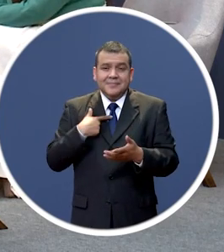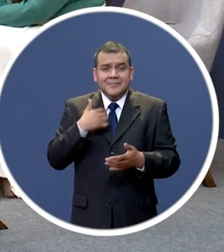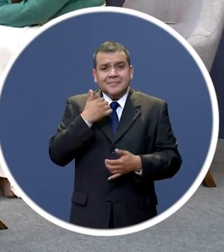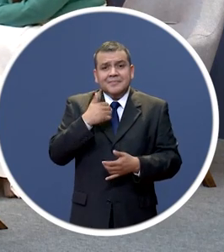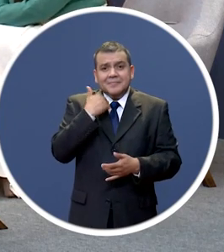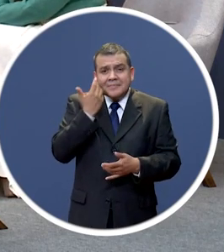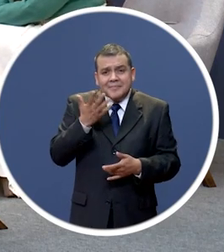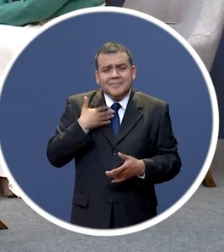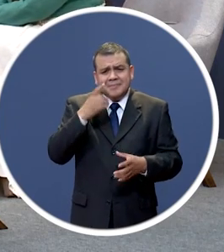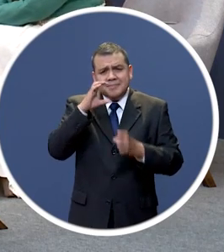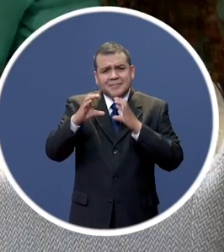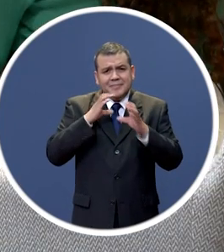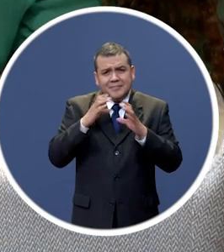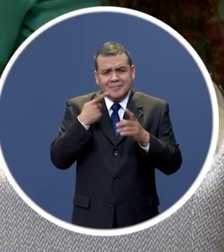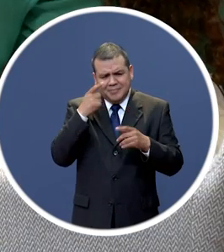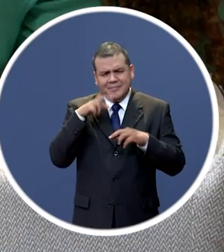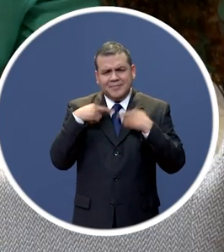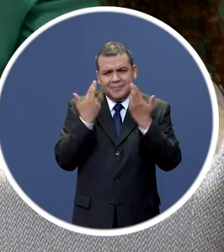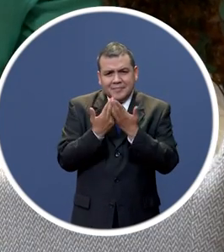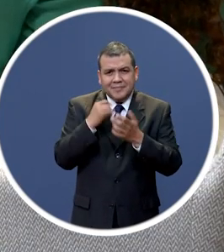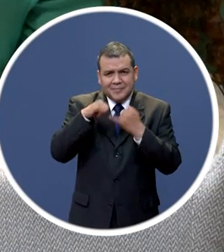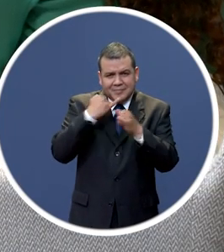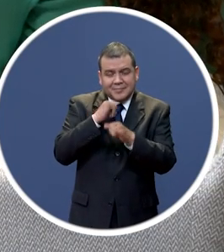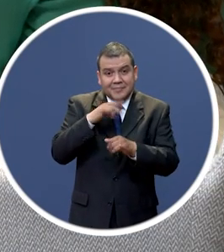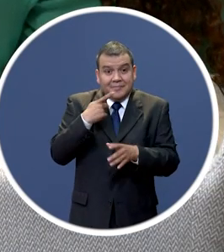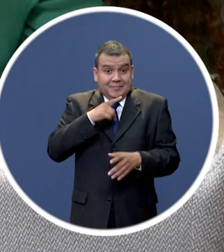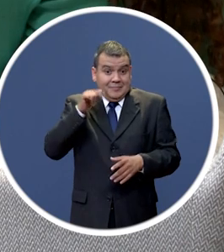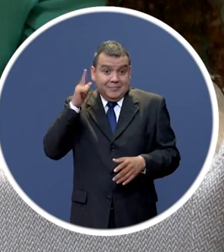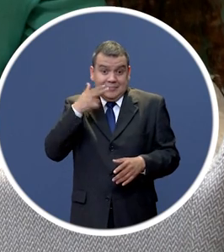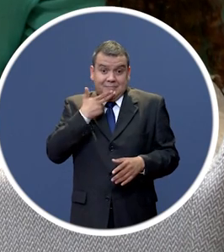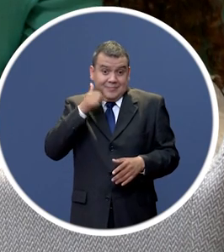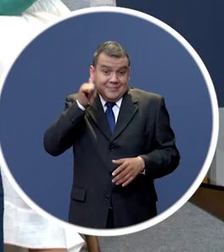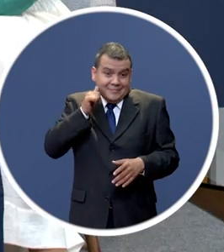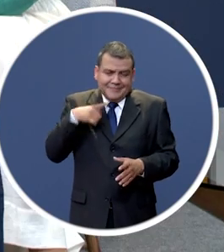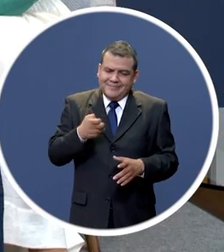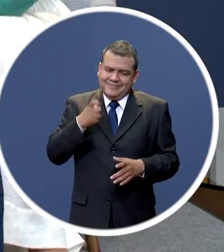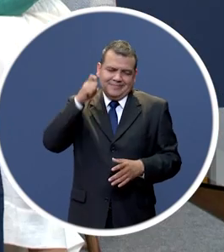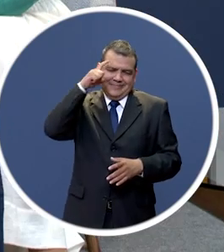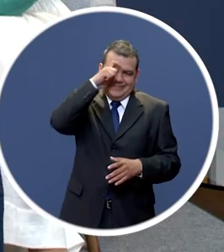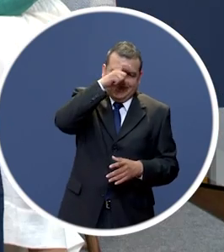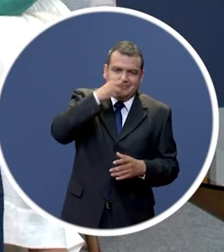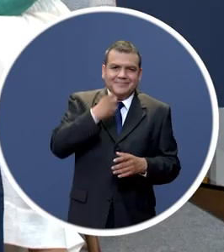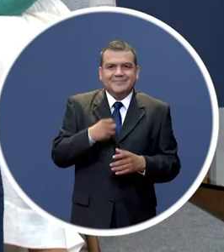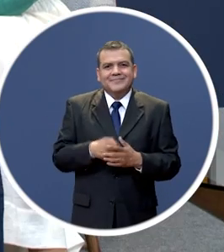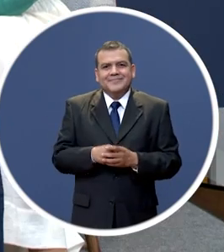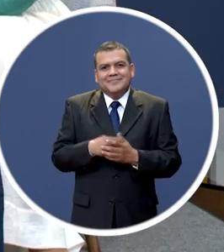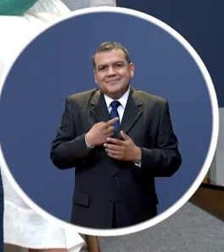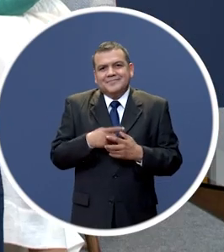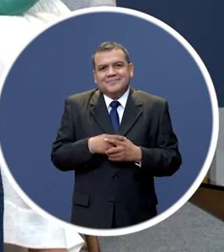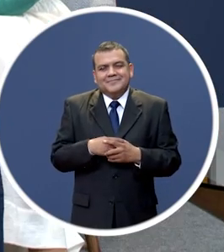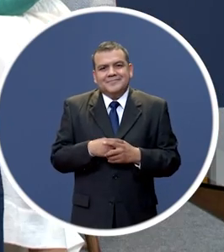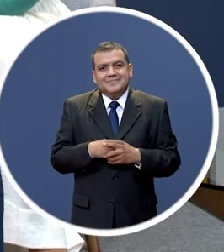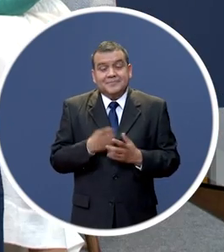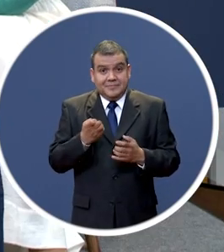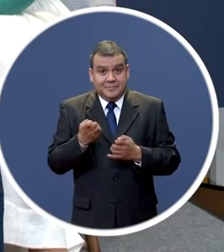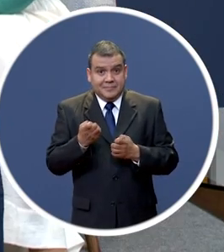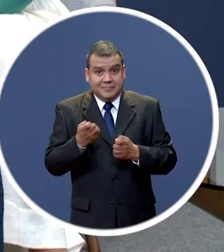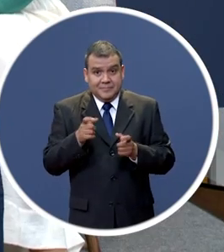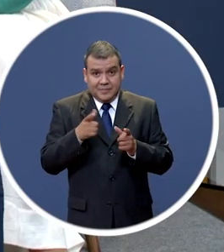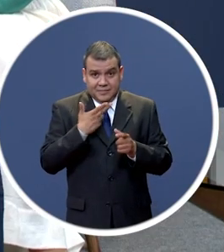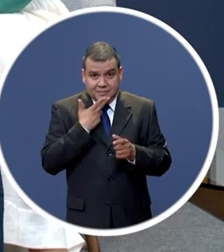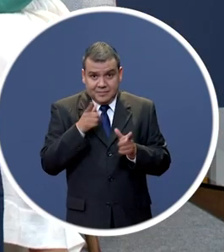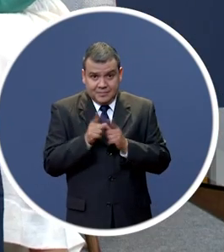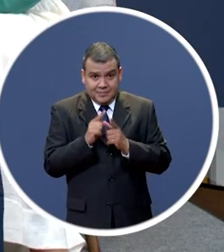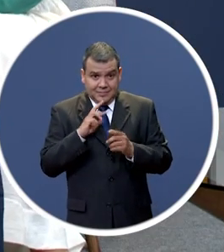internacional para que los sordos se comuniquen, pero es complicado. Es complicado a través de las distintas... Entonces,